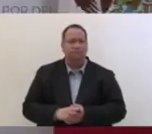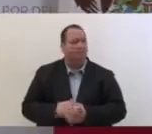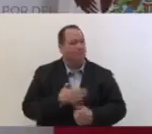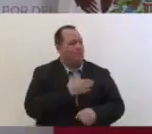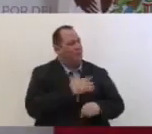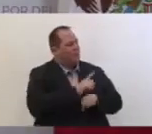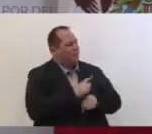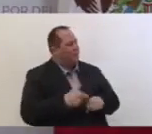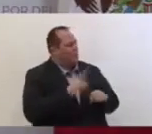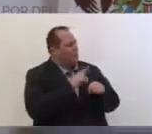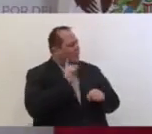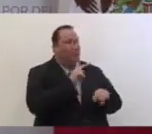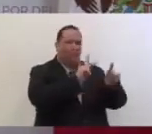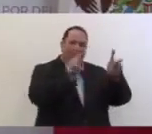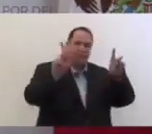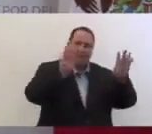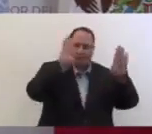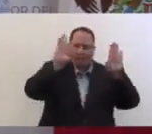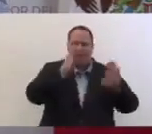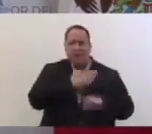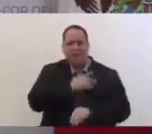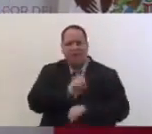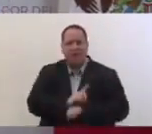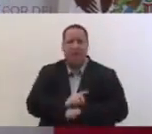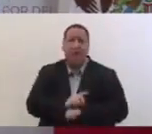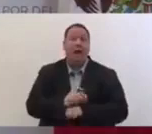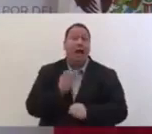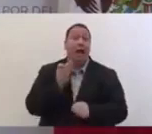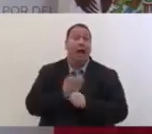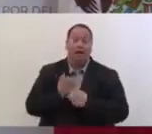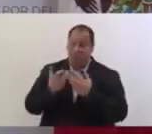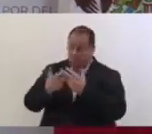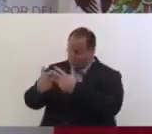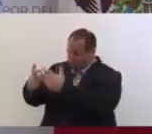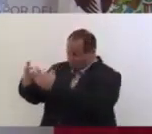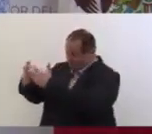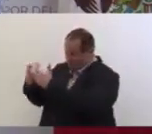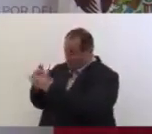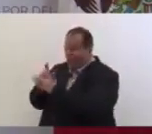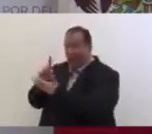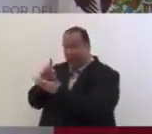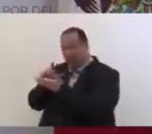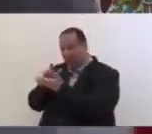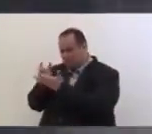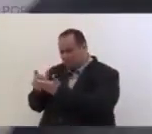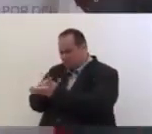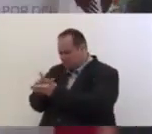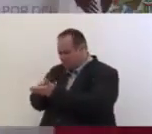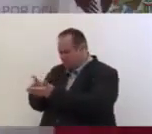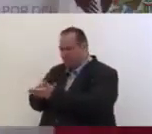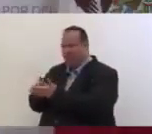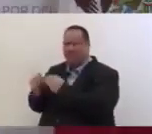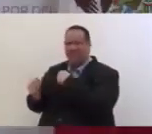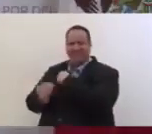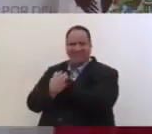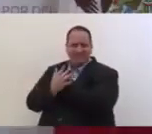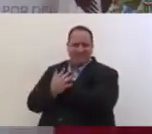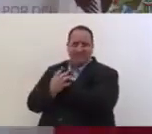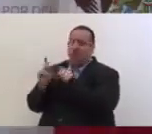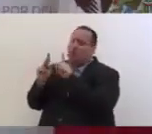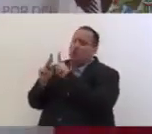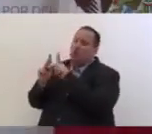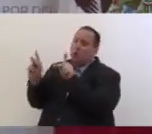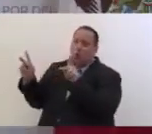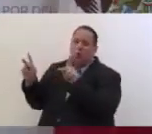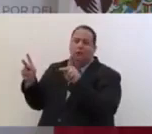Buenos días, gobernadora, buenos días a todas y a todos. En este momento, todas las plantas de tratamiento de Baja California y la zona costa